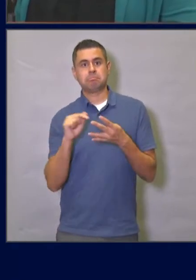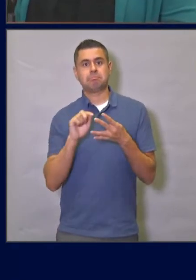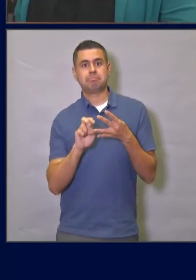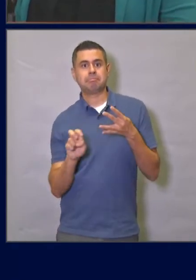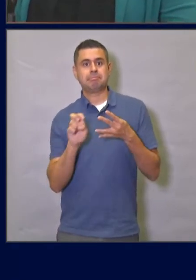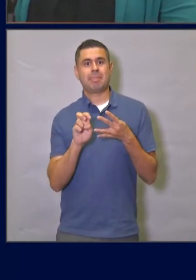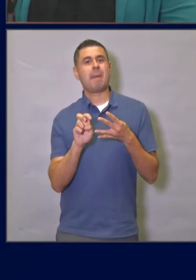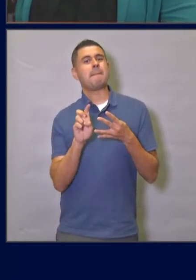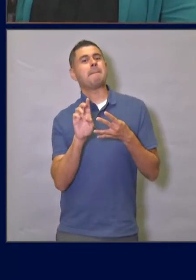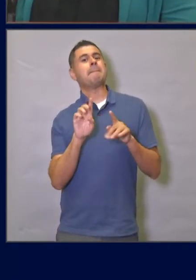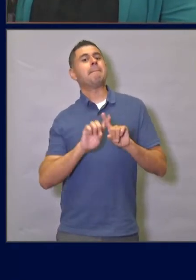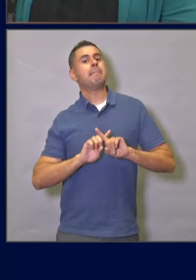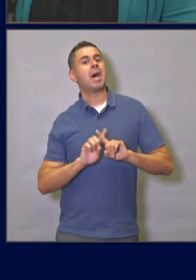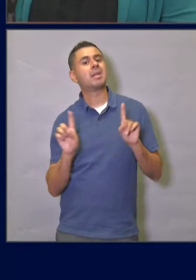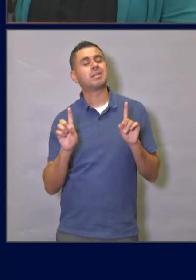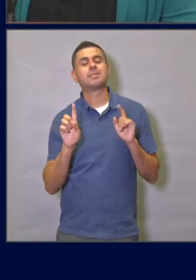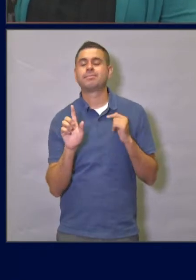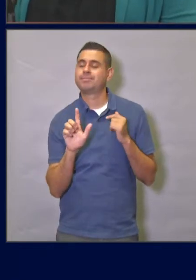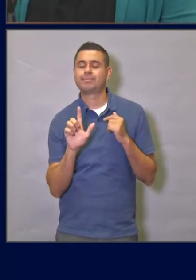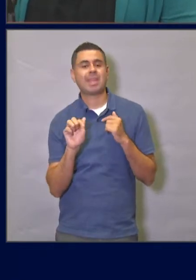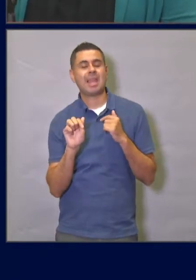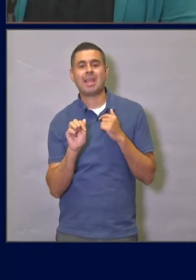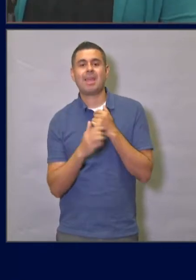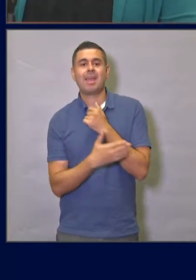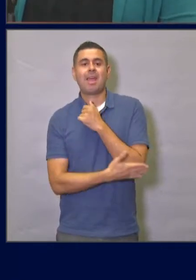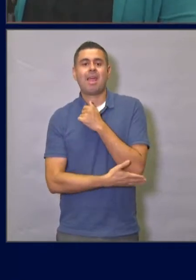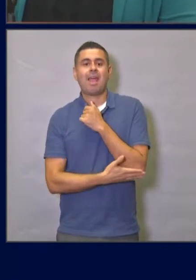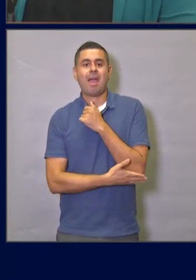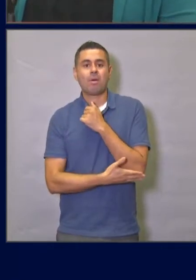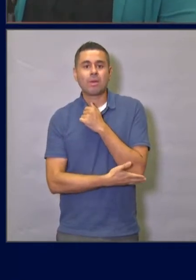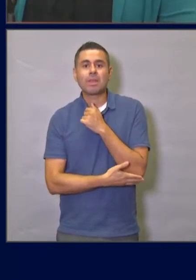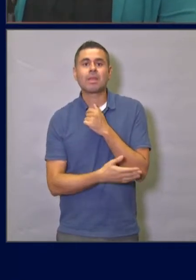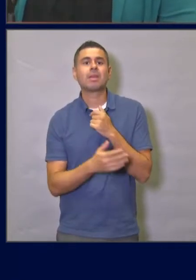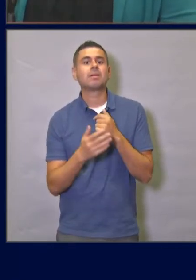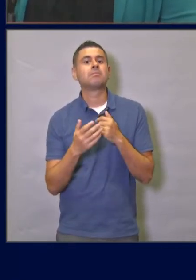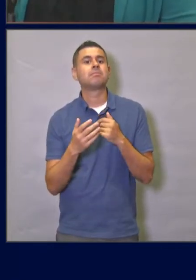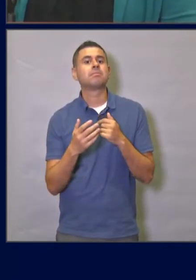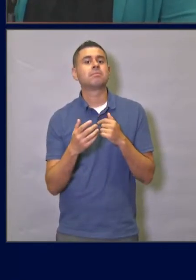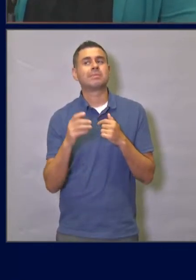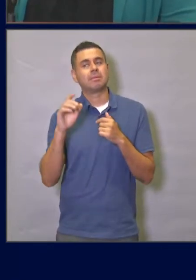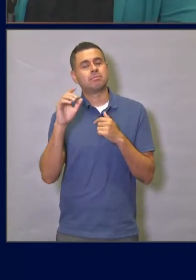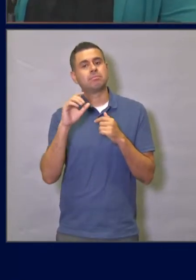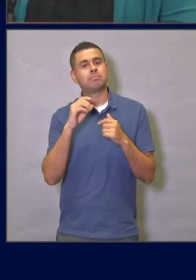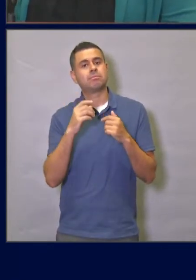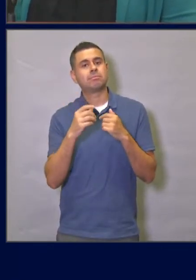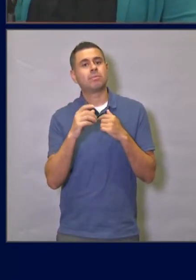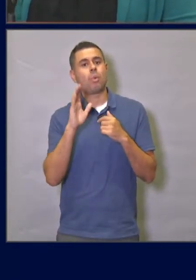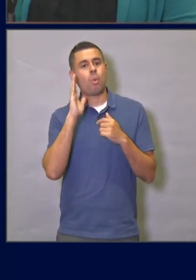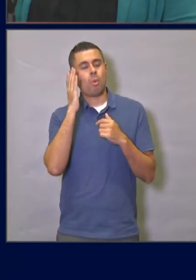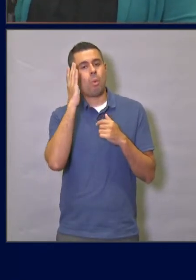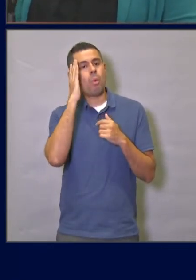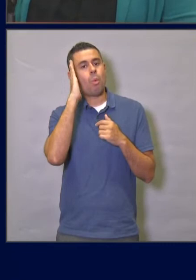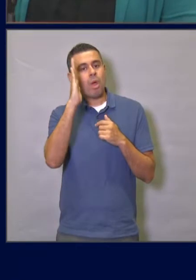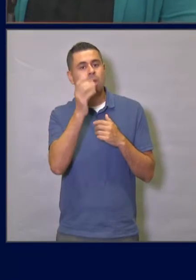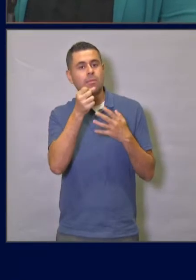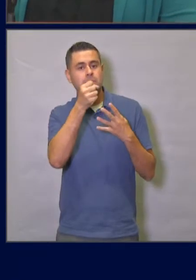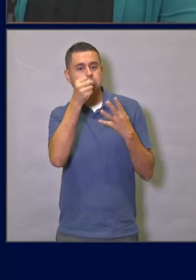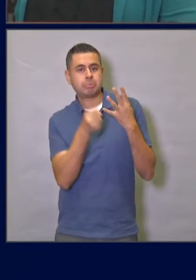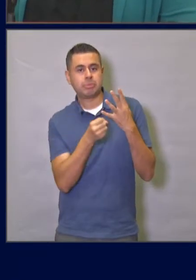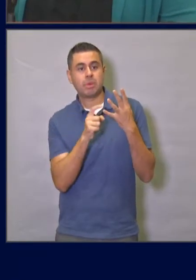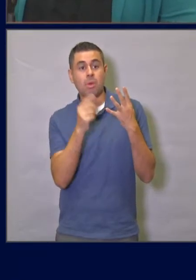Desafortunadamente, el Estado coloca a los condados en el nivel más restrictivo cuando las medidas caen en 2 niveles